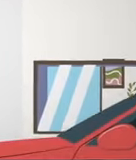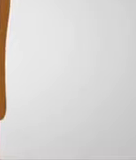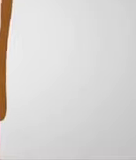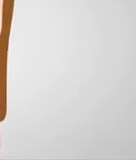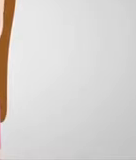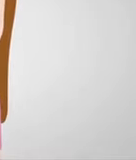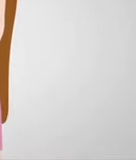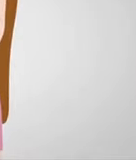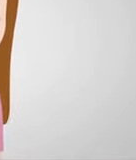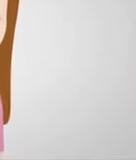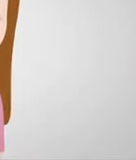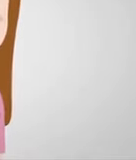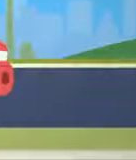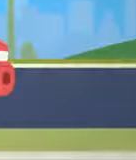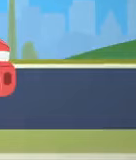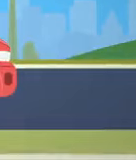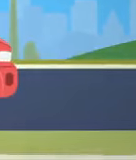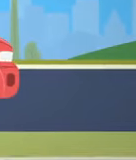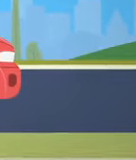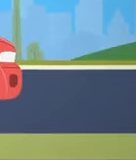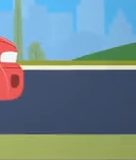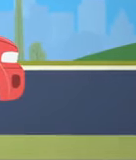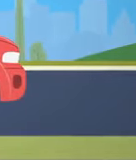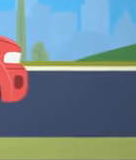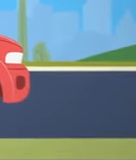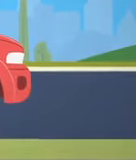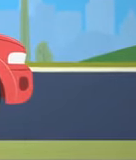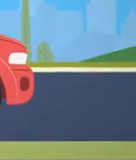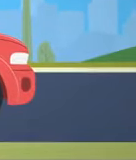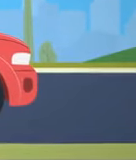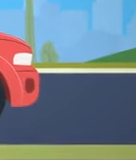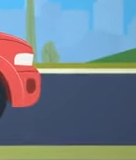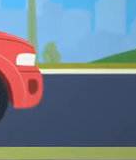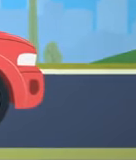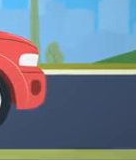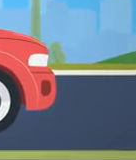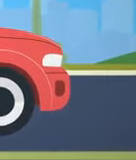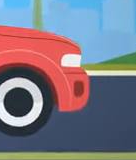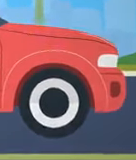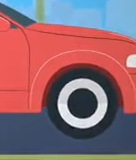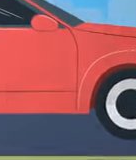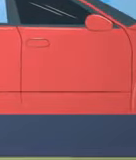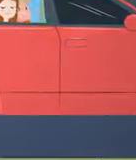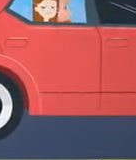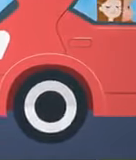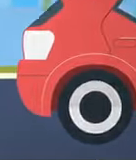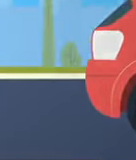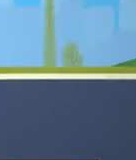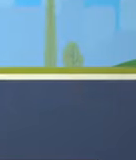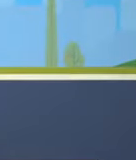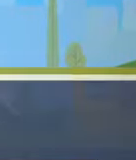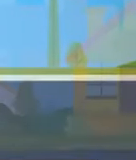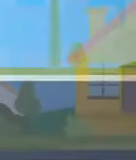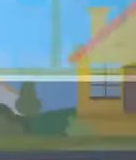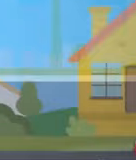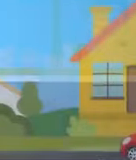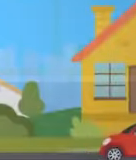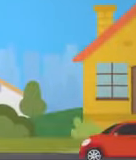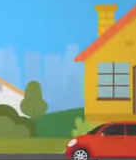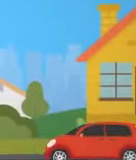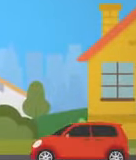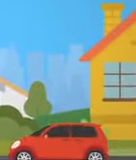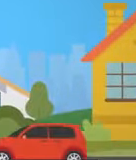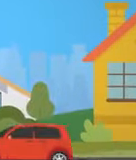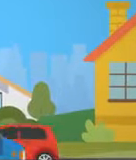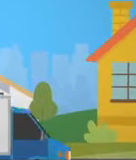deberán tratar de alojarse en viviendas distintas, ya que su condición supone un riesgo mayor de desarrollar complicaciones en caso de